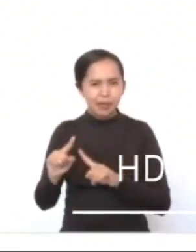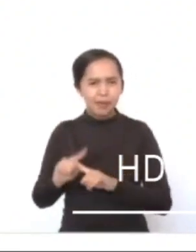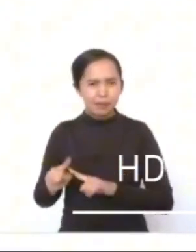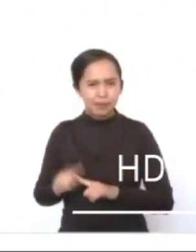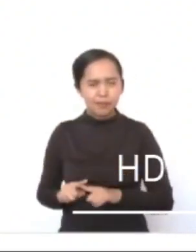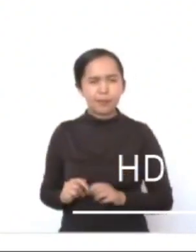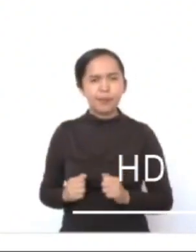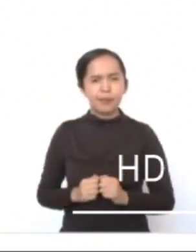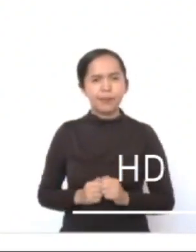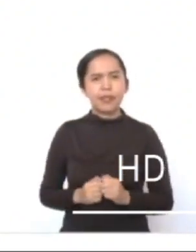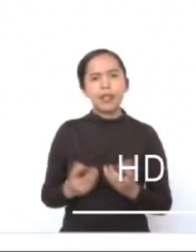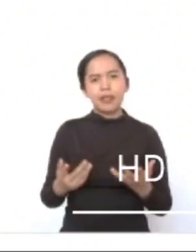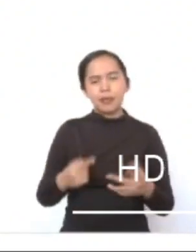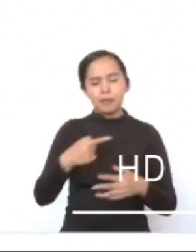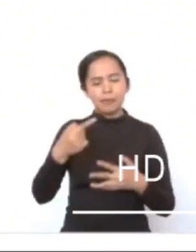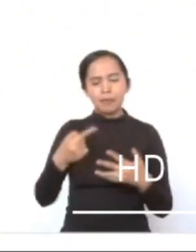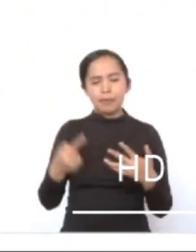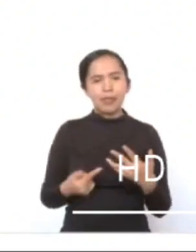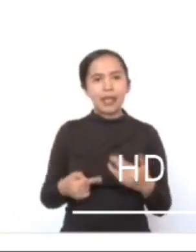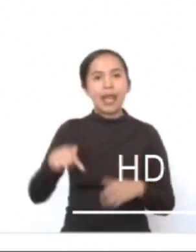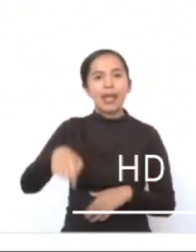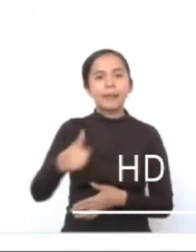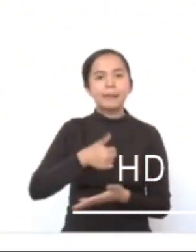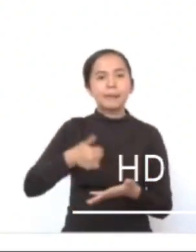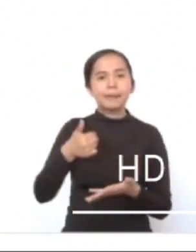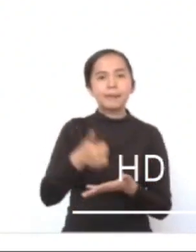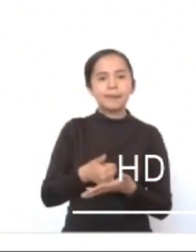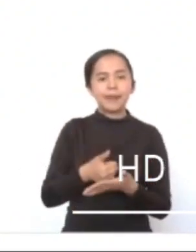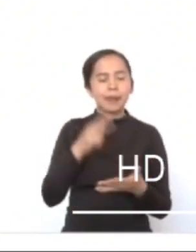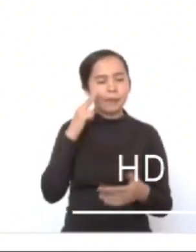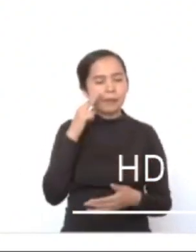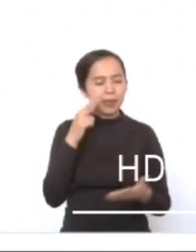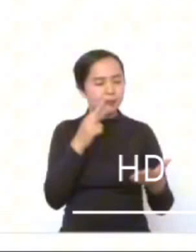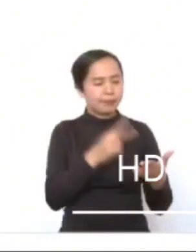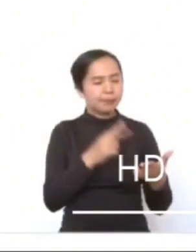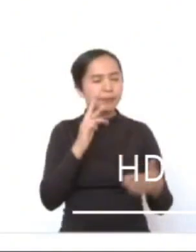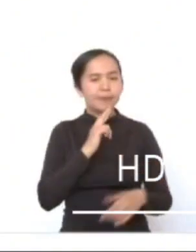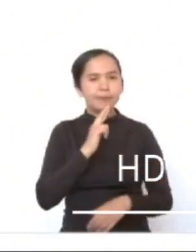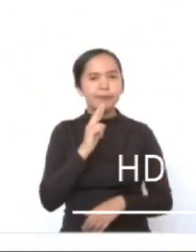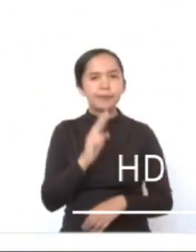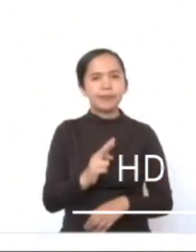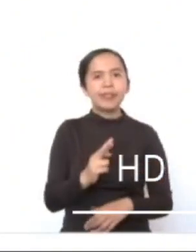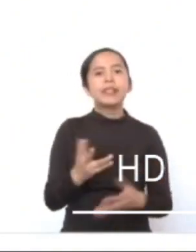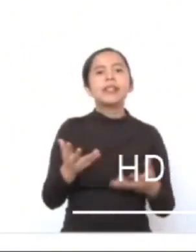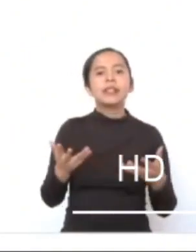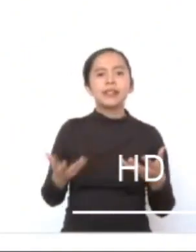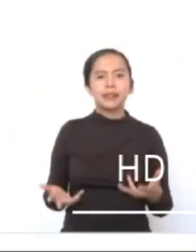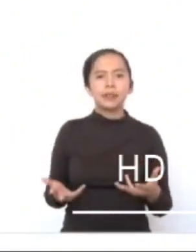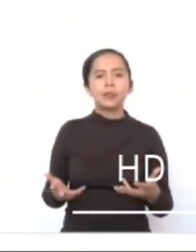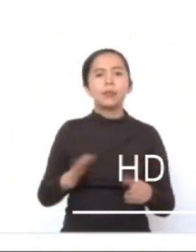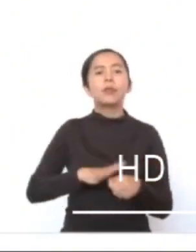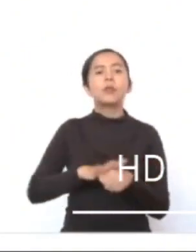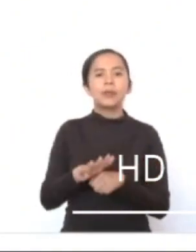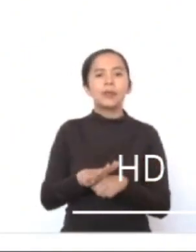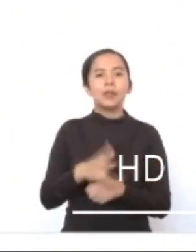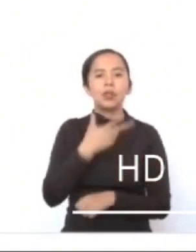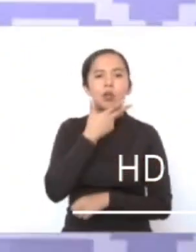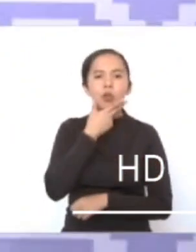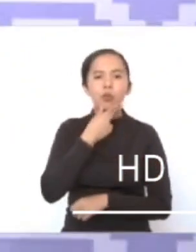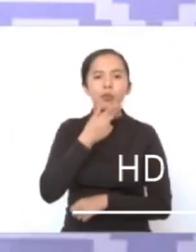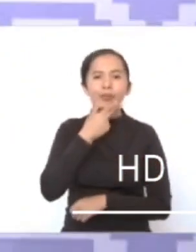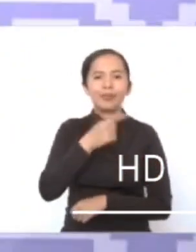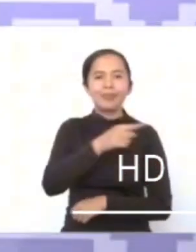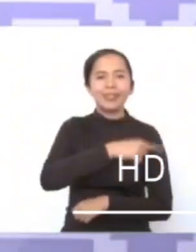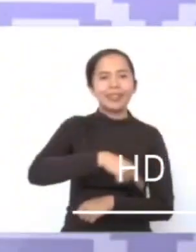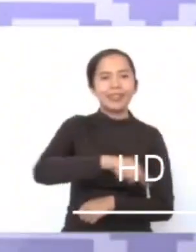sociales, etcétera, aquí en la ciudad, nos dio como resultado la necesidad de que los hombres deben ser parte